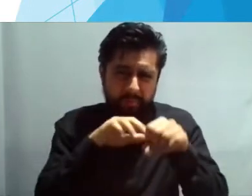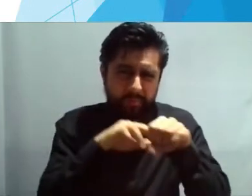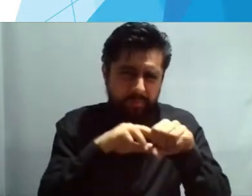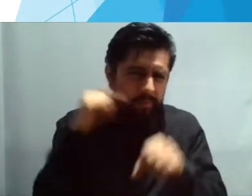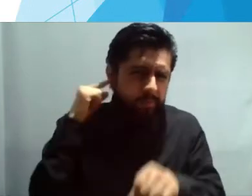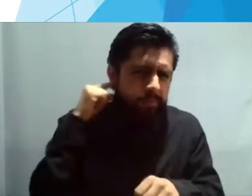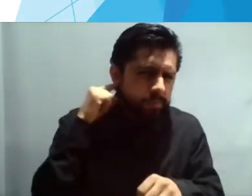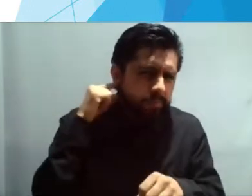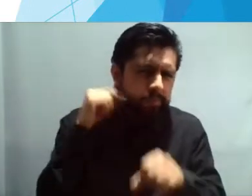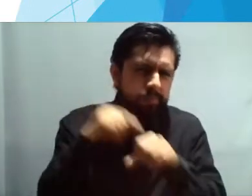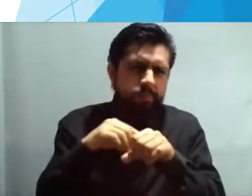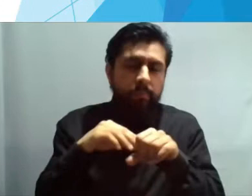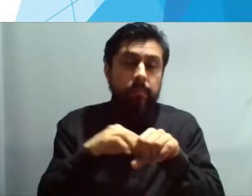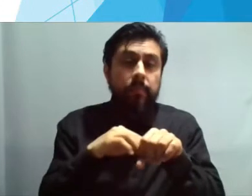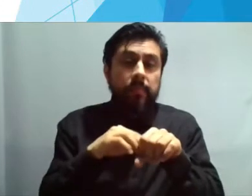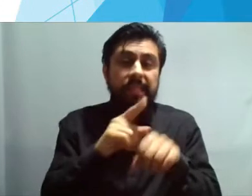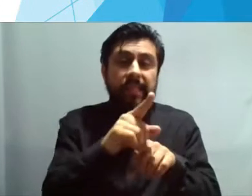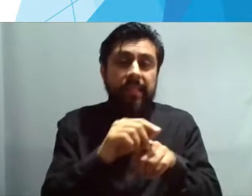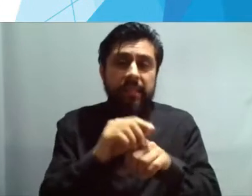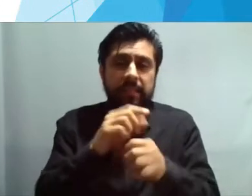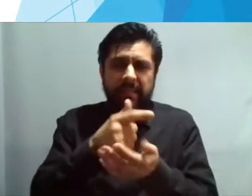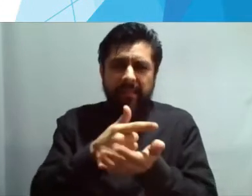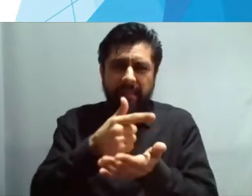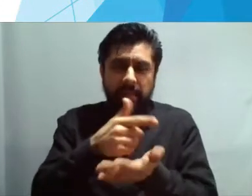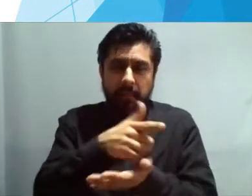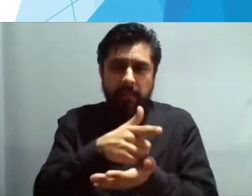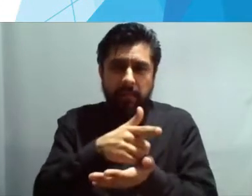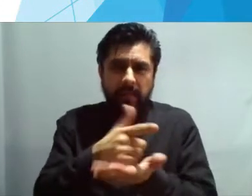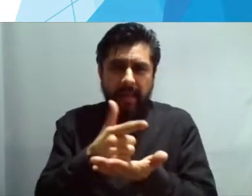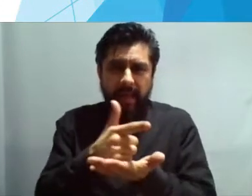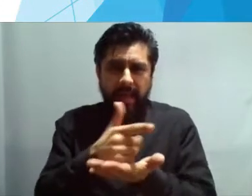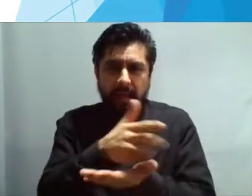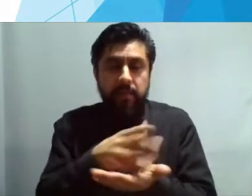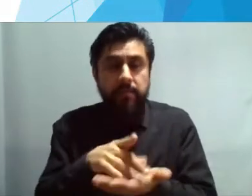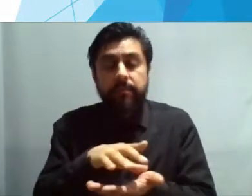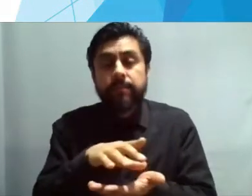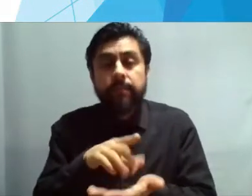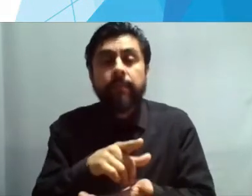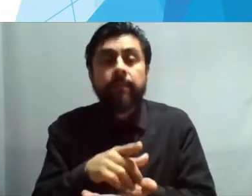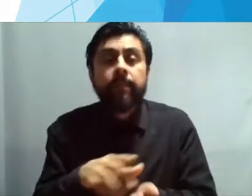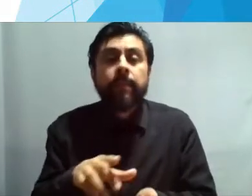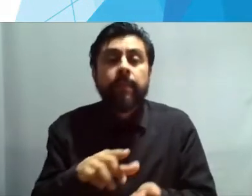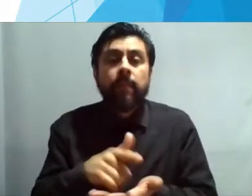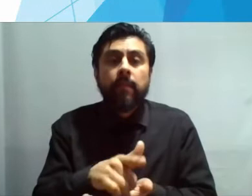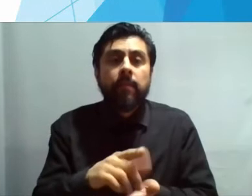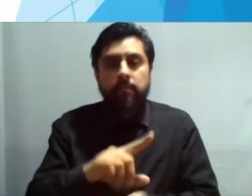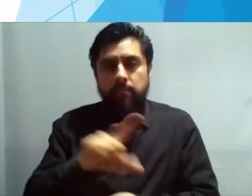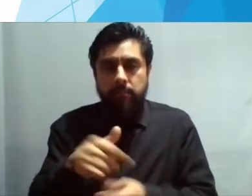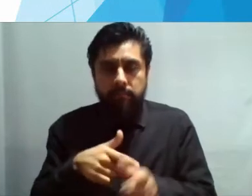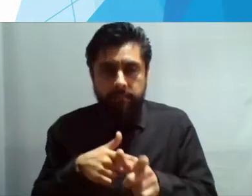empujando al fondo la cerilla, lo cual no es de beneficio. Damos la siguiente, por favor.